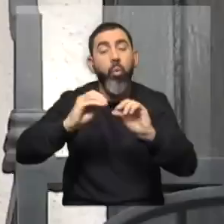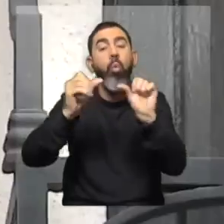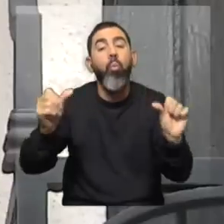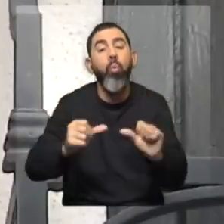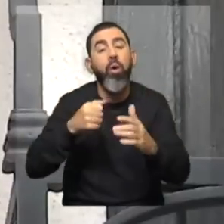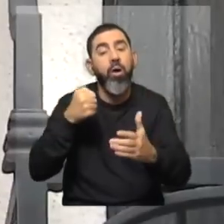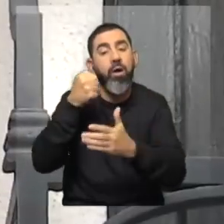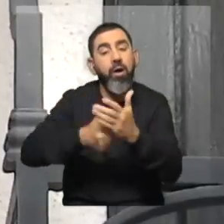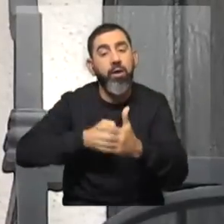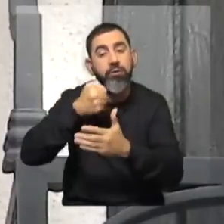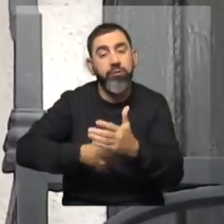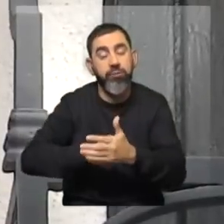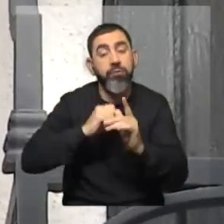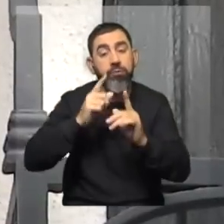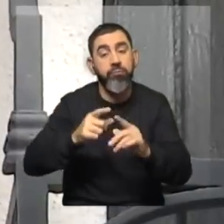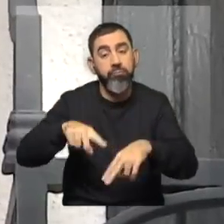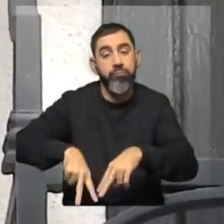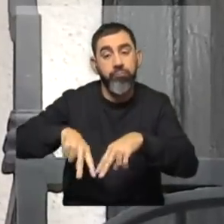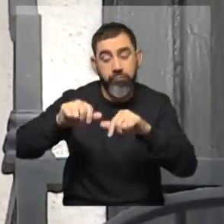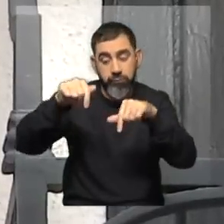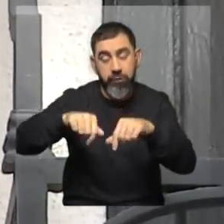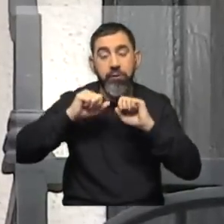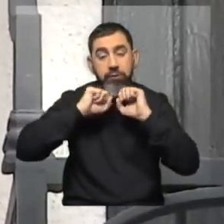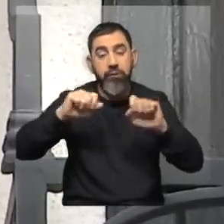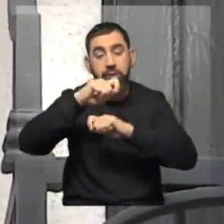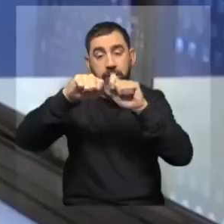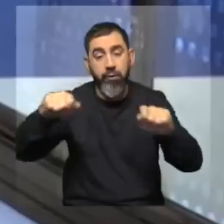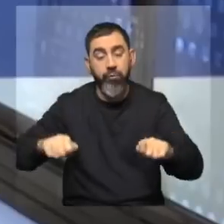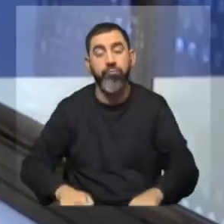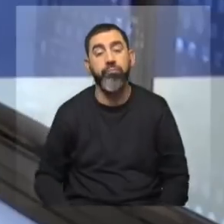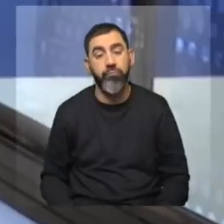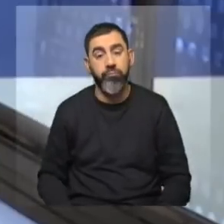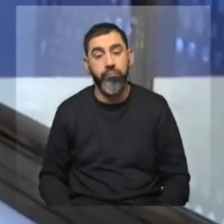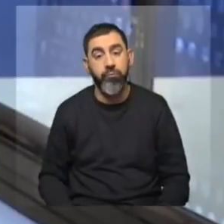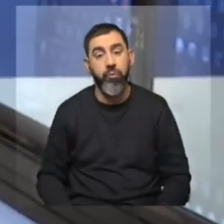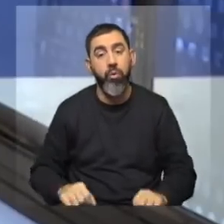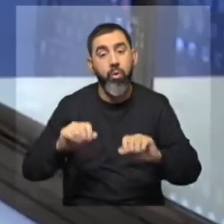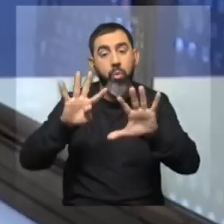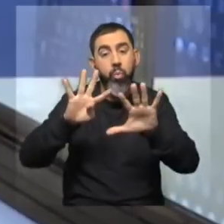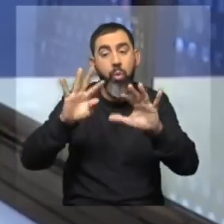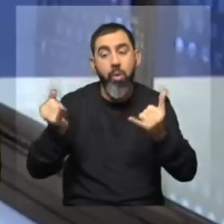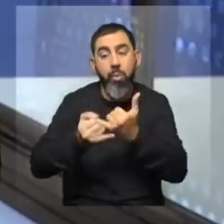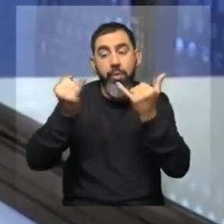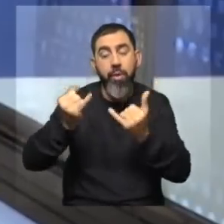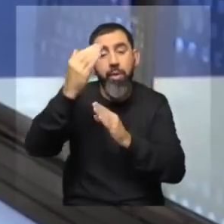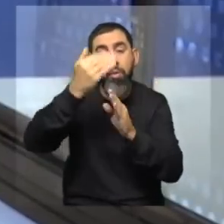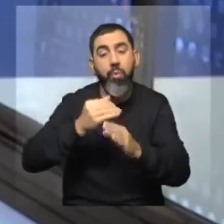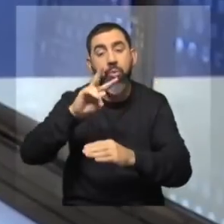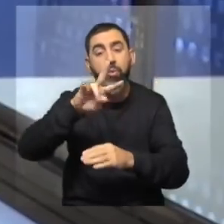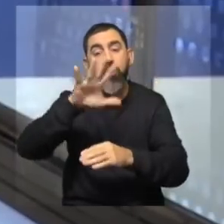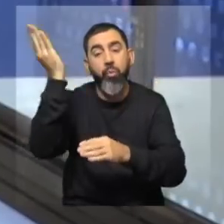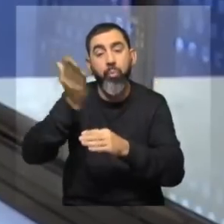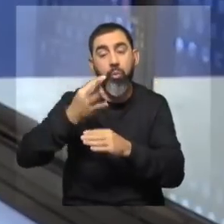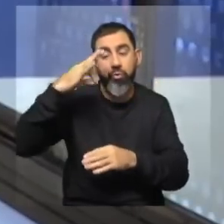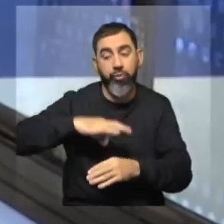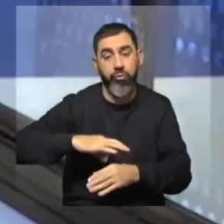medidas de lucha se tomará y también lo estamos analizando acá en el secretariado del picelet puede El noveno día hay un descuento del 25% del